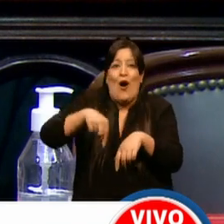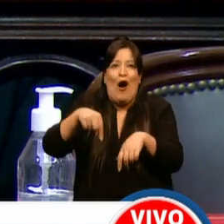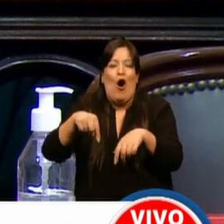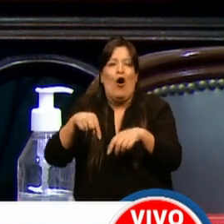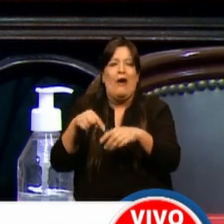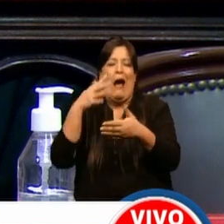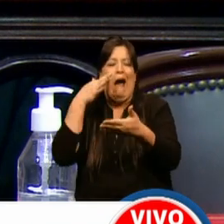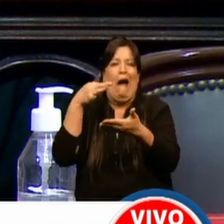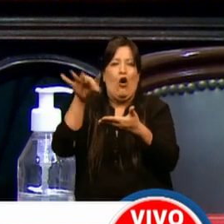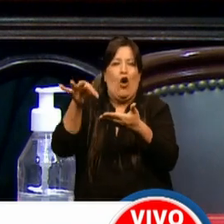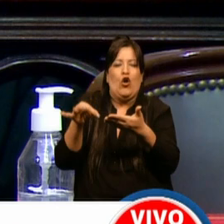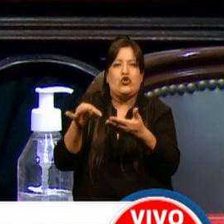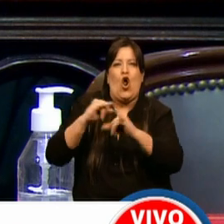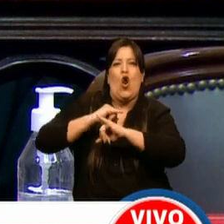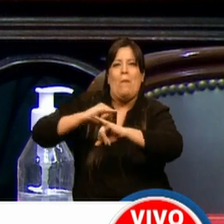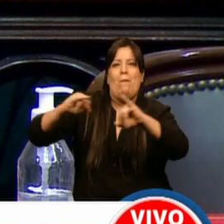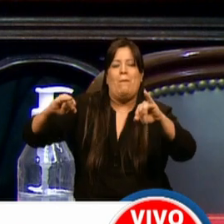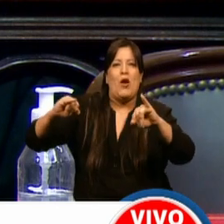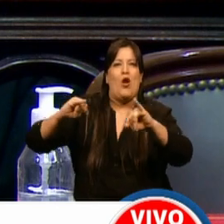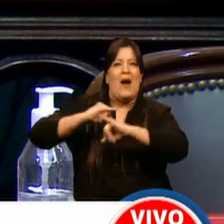regular la pauta oficial